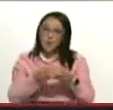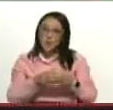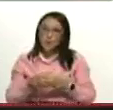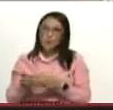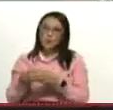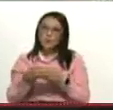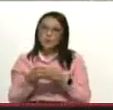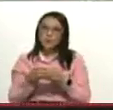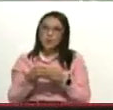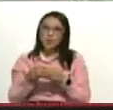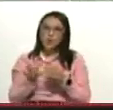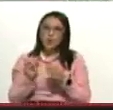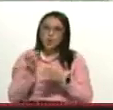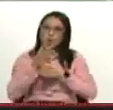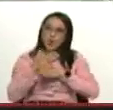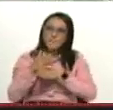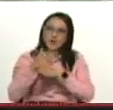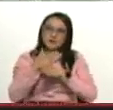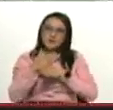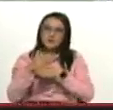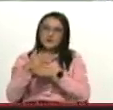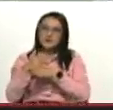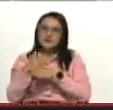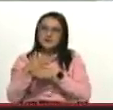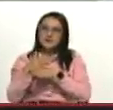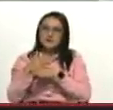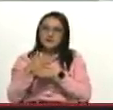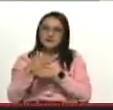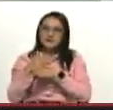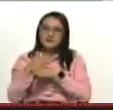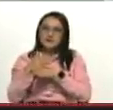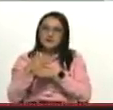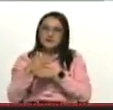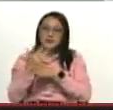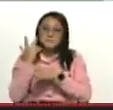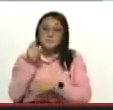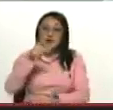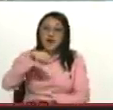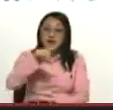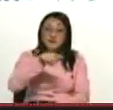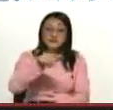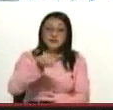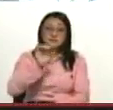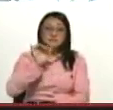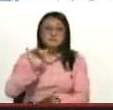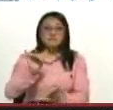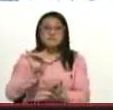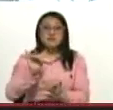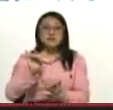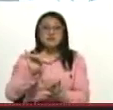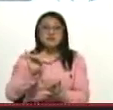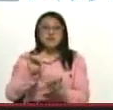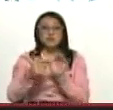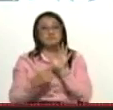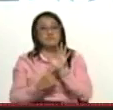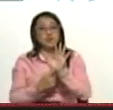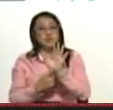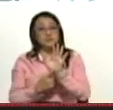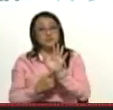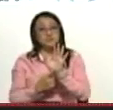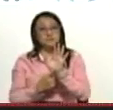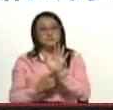o compartidas en expresiones compartidas para que esas expresiones que hagan manifiestas